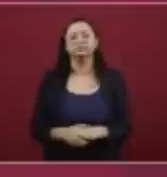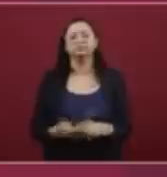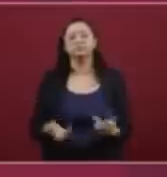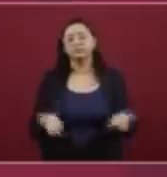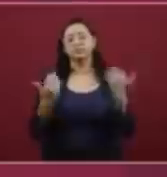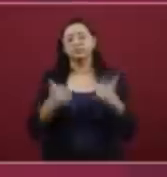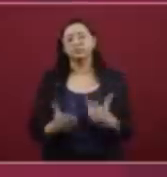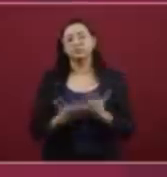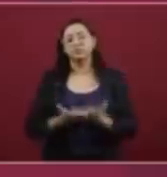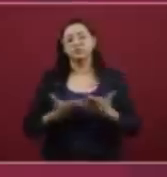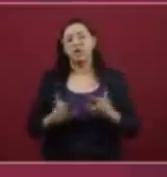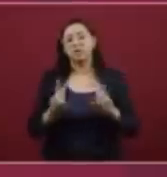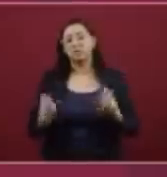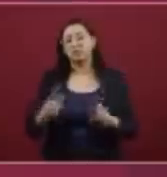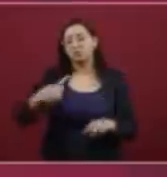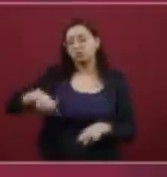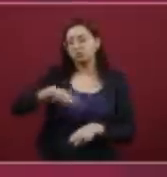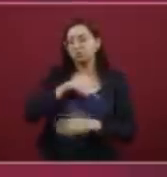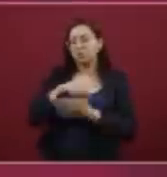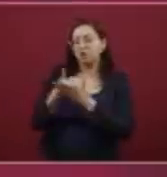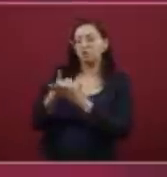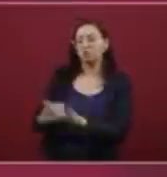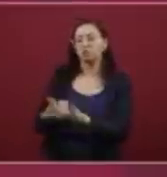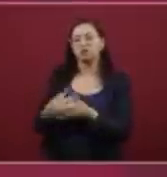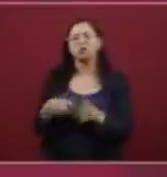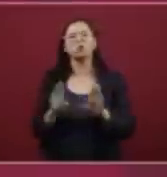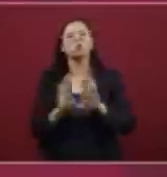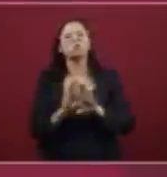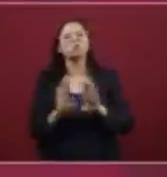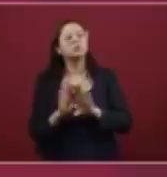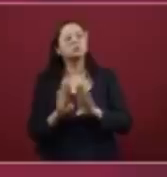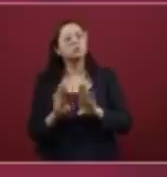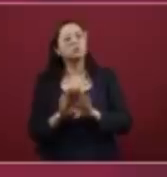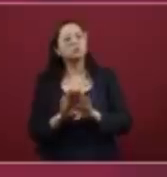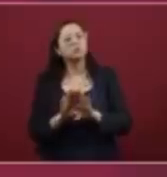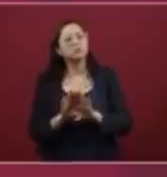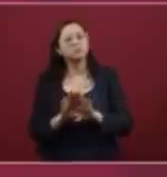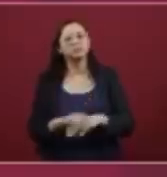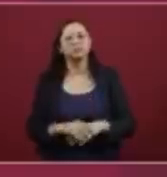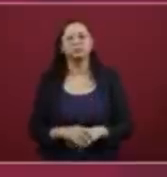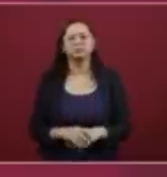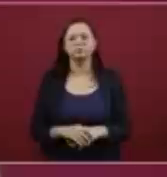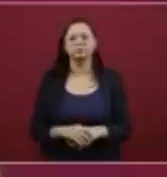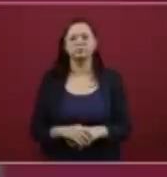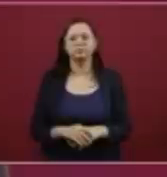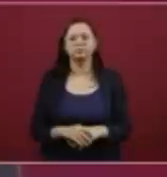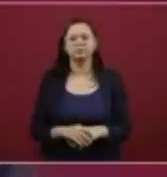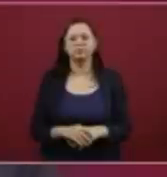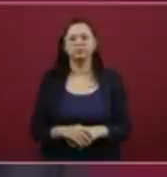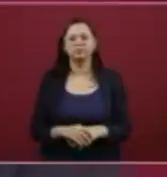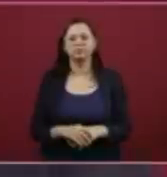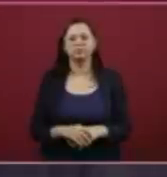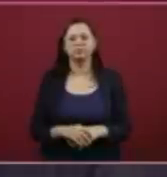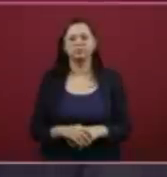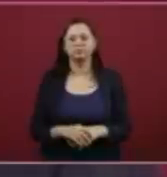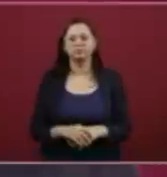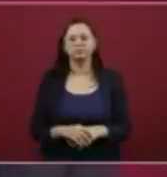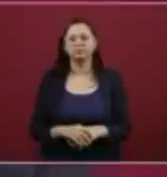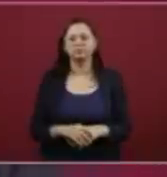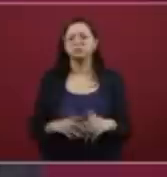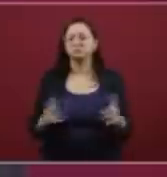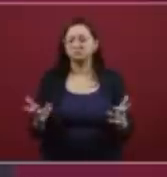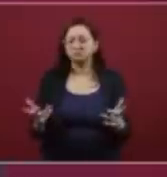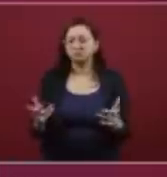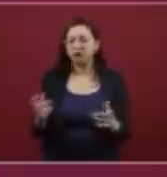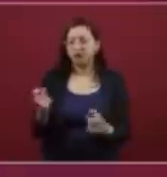Estamos proponiendo que se puedan dar visas de trabajo